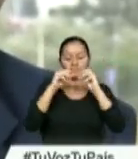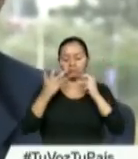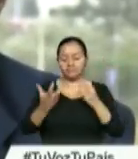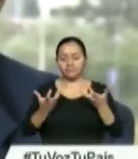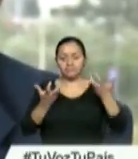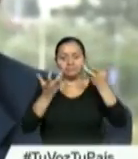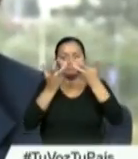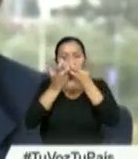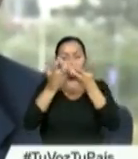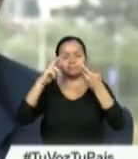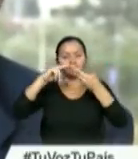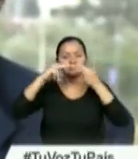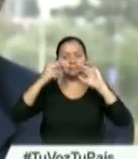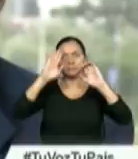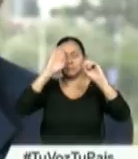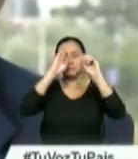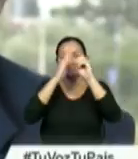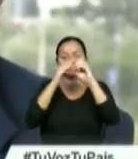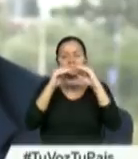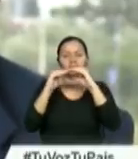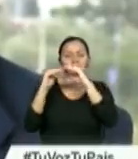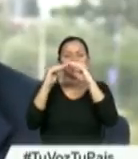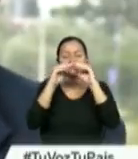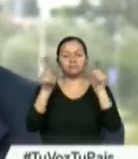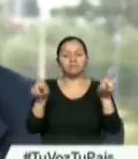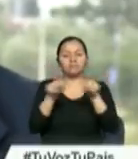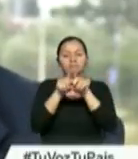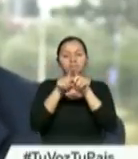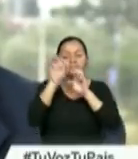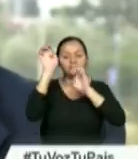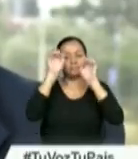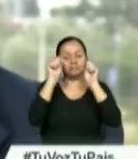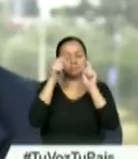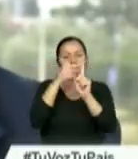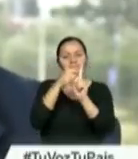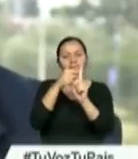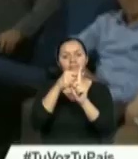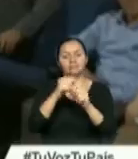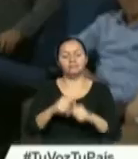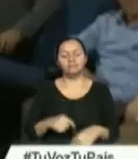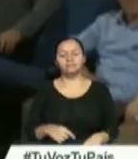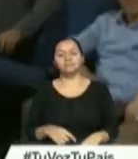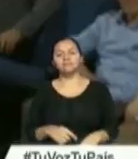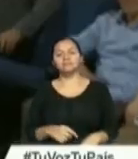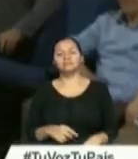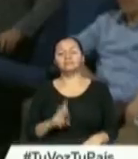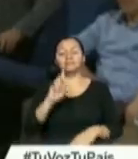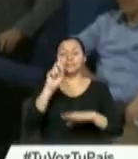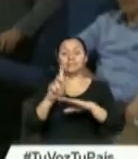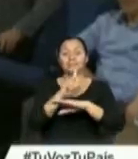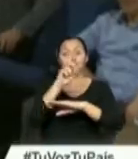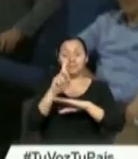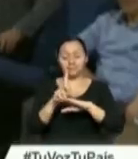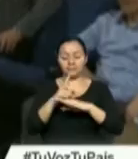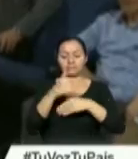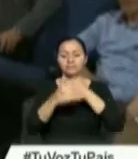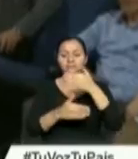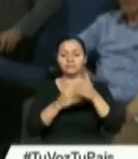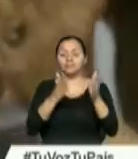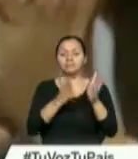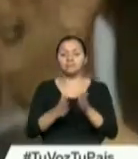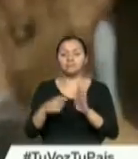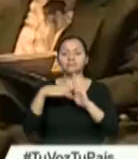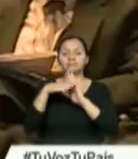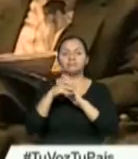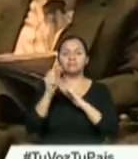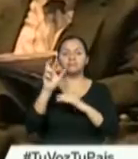objetivos comunes, estrategias comunes, de manera de poder enfrentarse a ese mundo de bloques. El directorio pretende constituir al Banco del Sur como